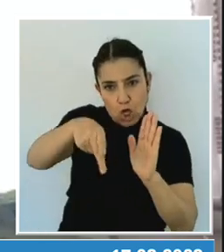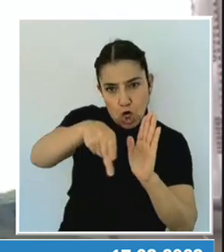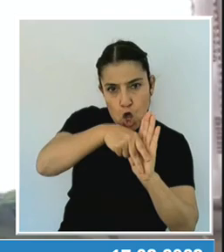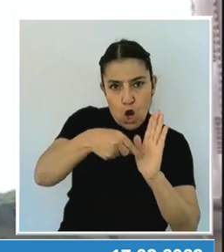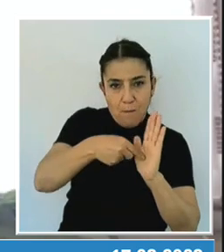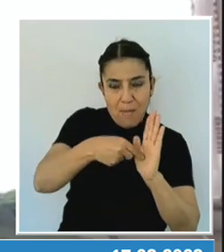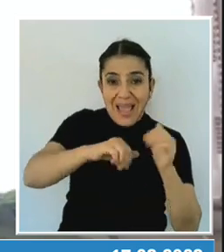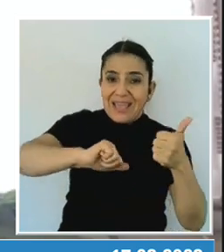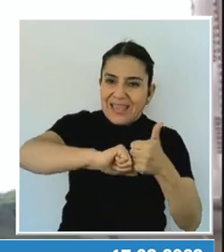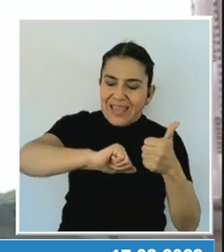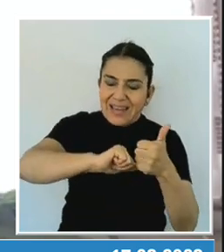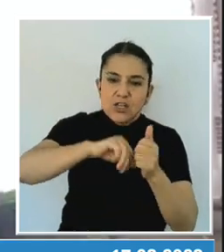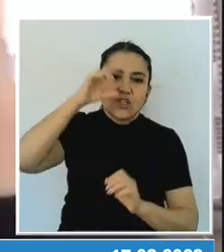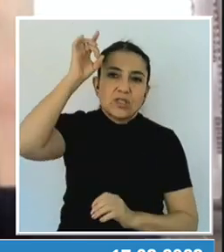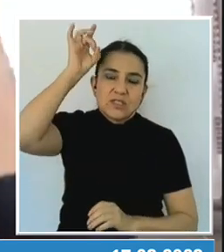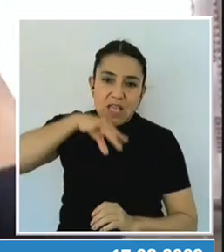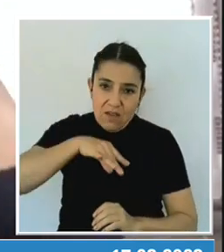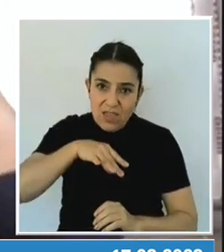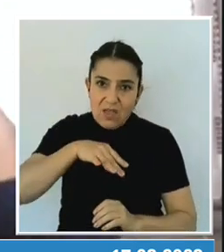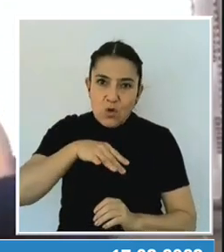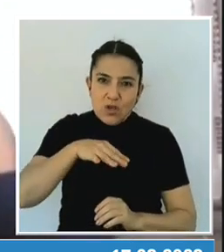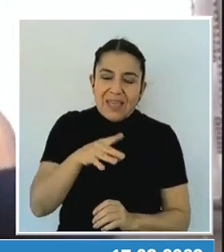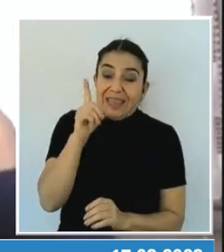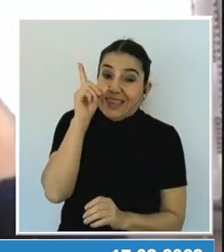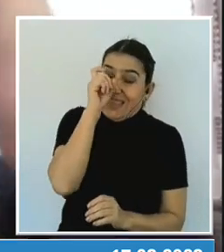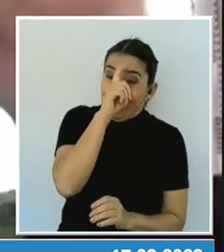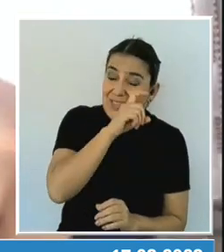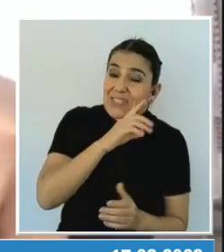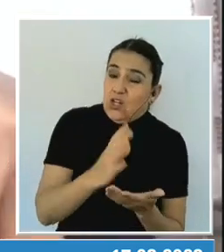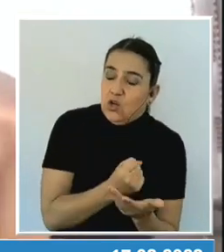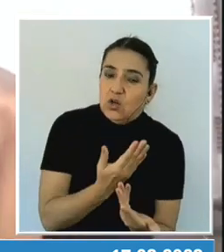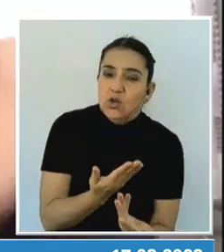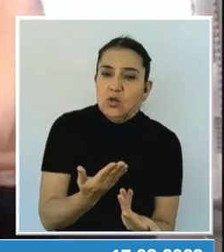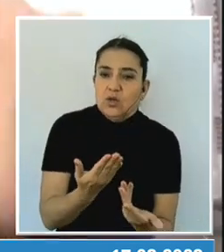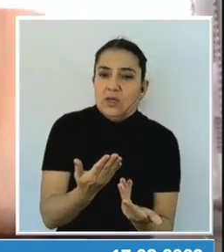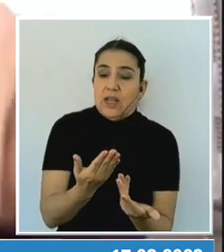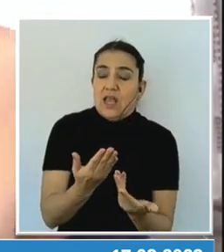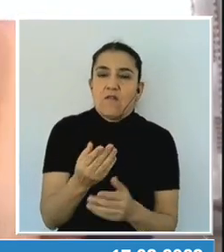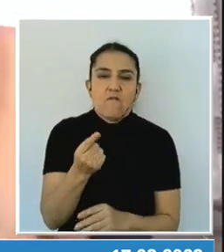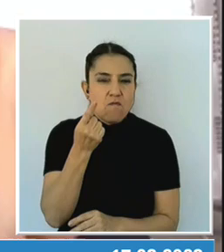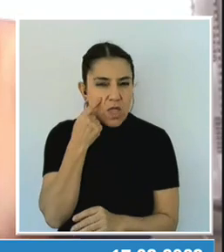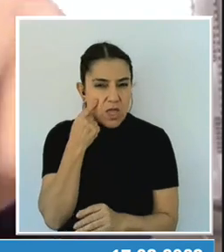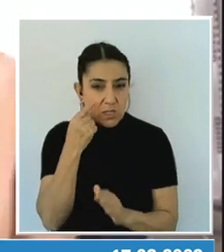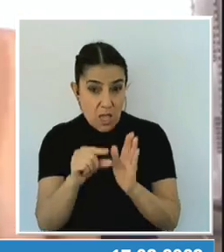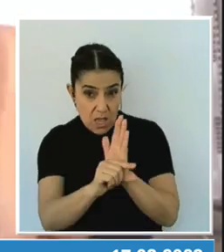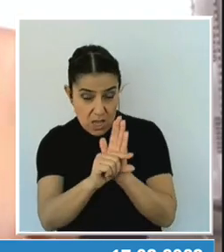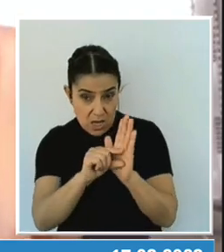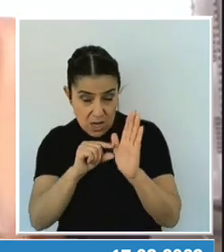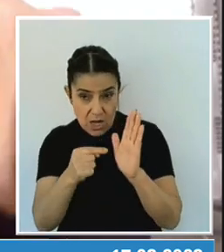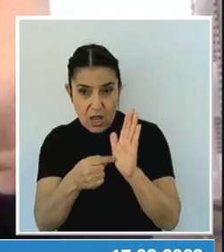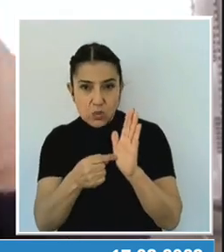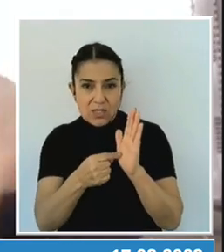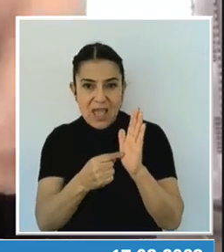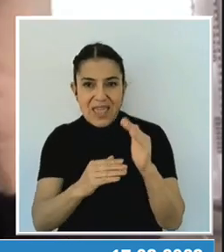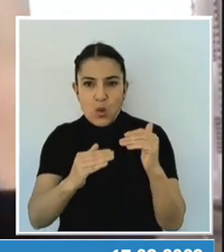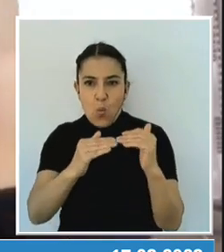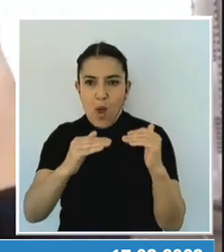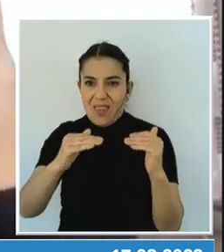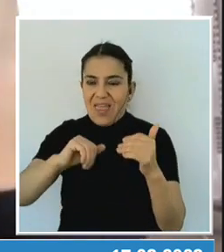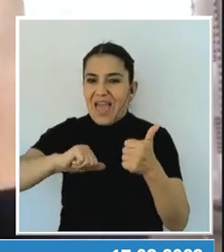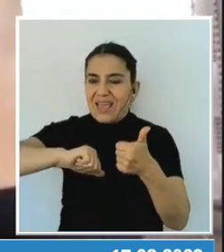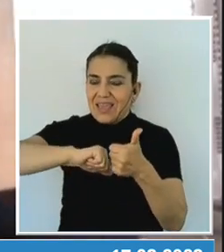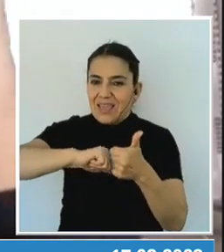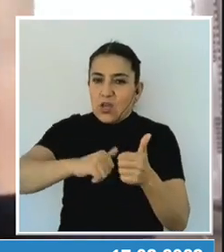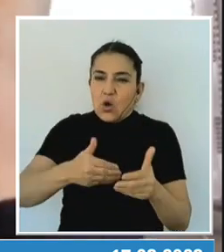sabemos es que son resistentes. Y fíjense que las cláusulas de igualdad de género son hoy día